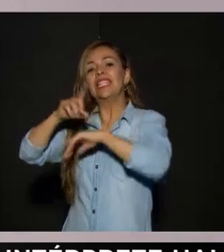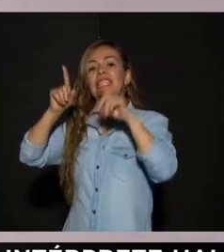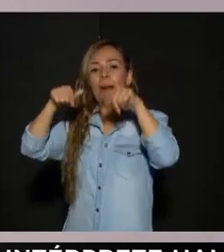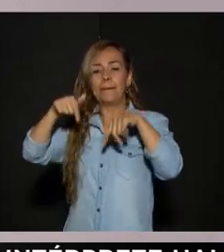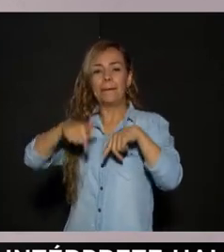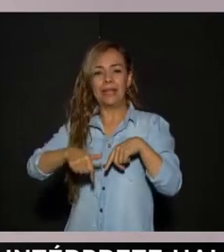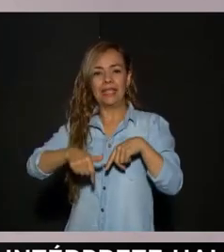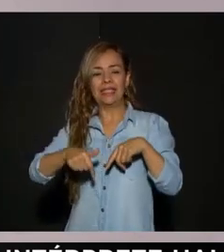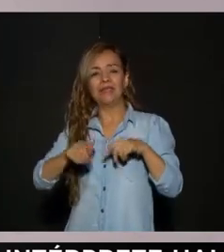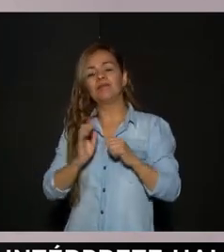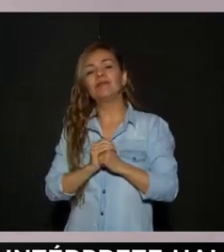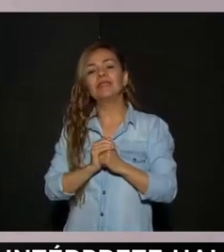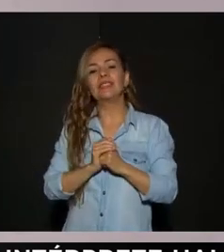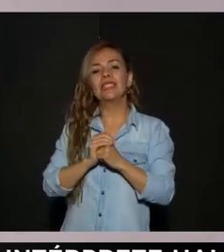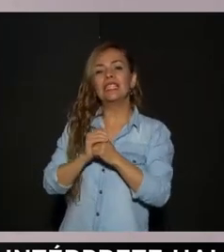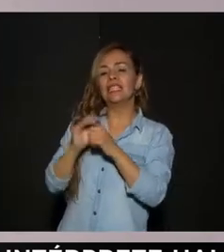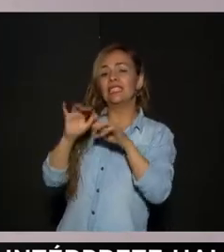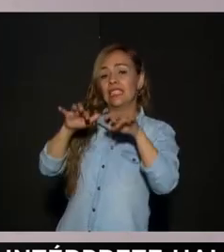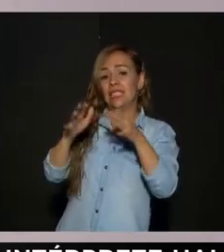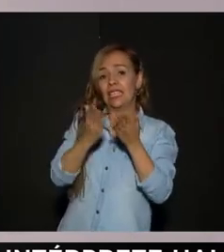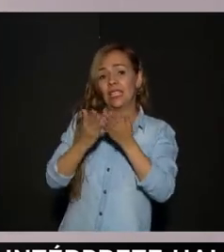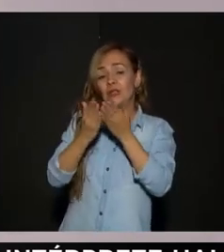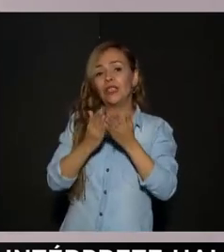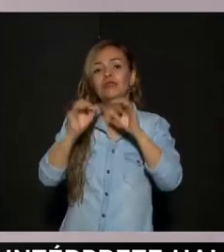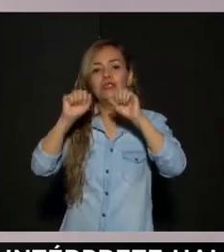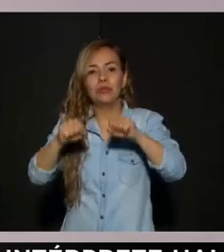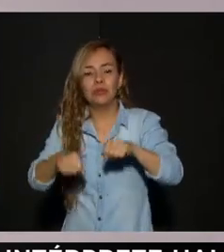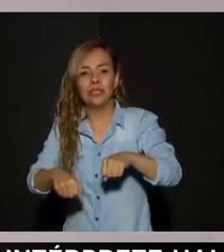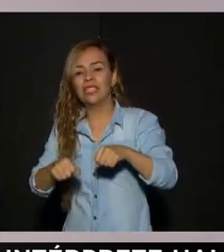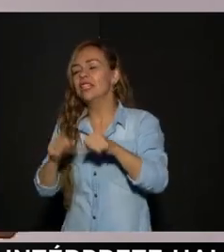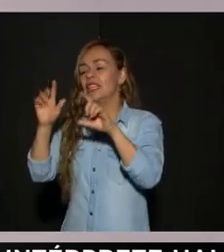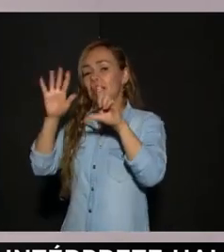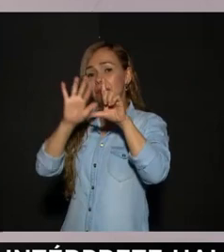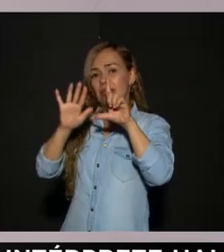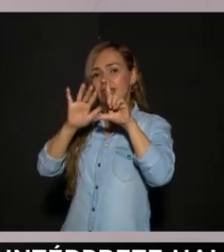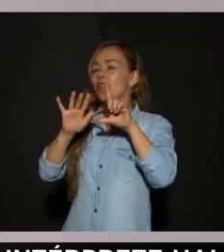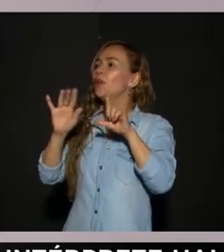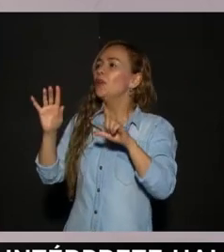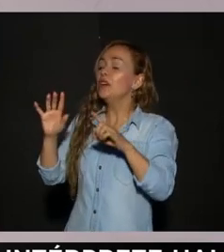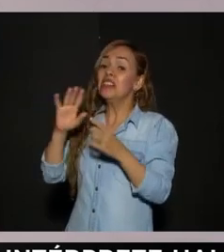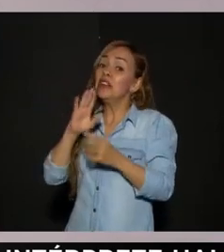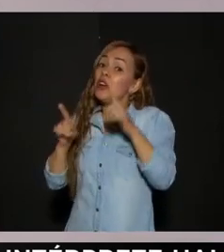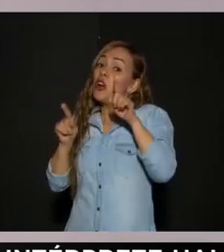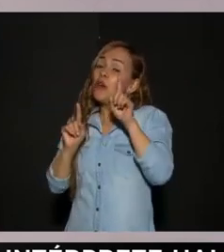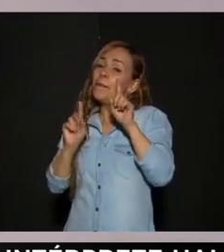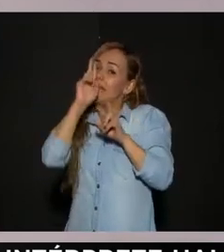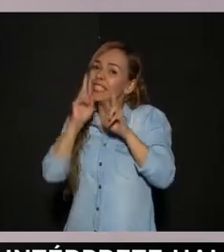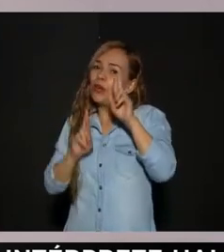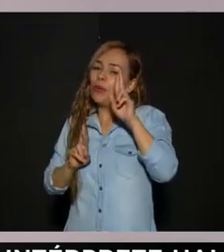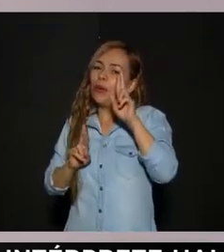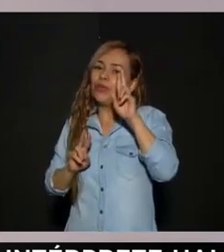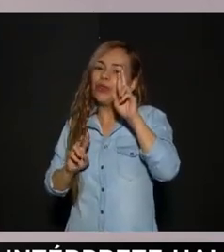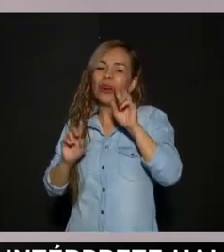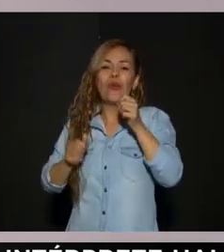Y ahí ya ellos hacen todo el proceso de premiación y pueden hablar con uno de ustedes, expertos en este tema, si les encanta la astronomía.